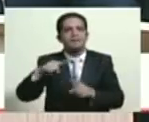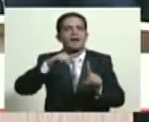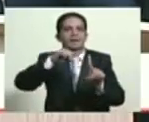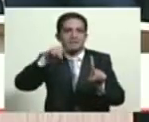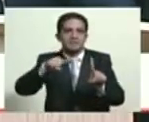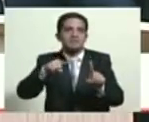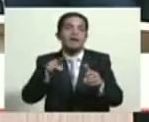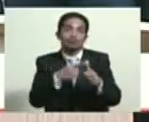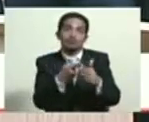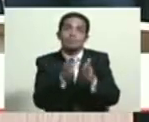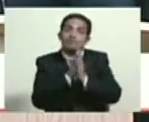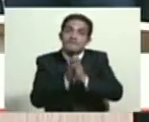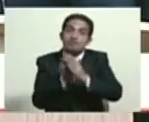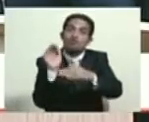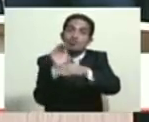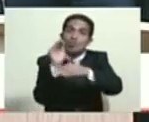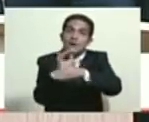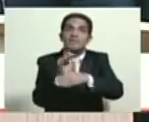Cuidémosla.